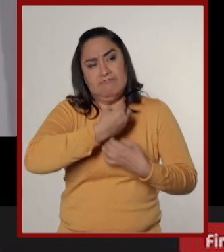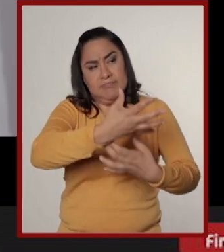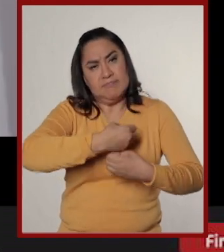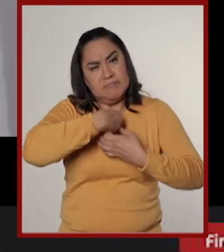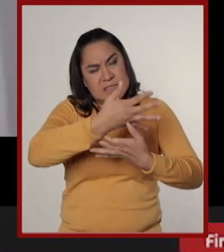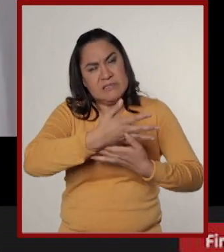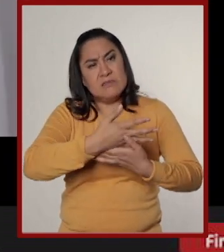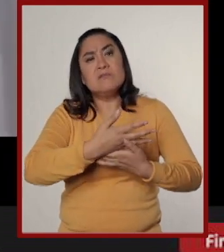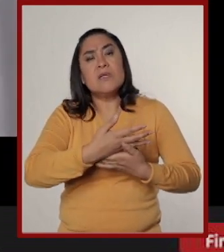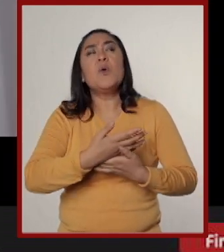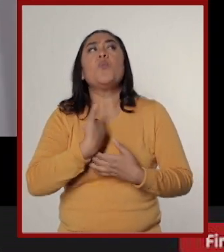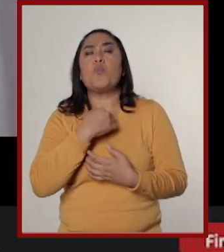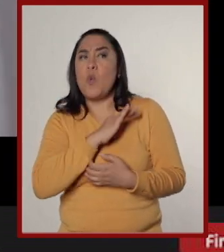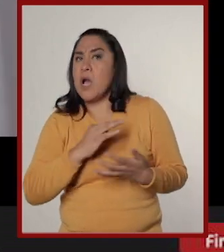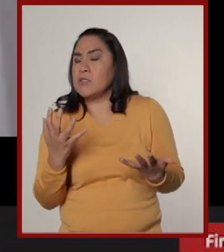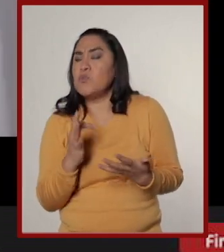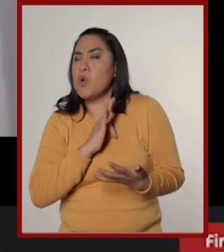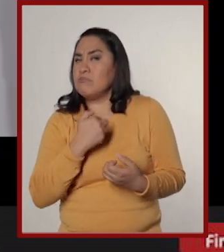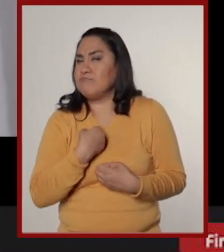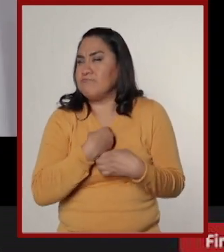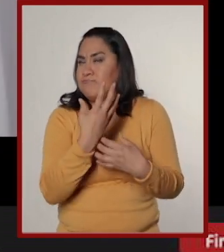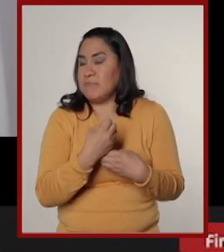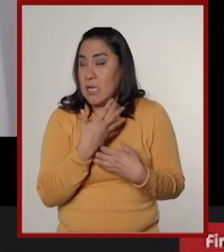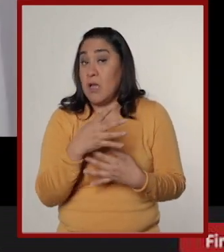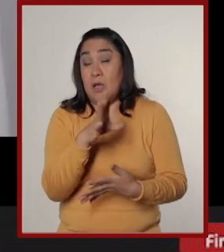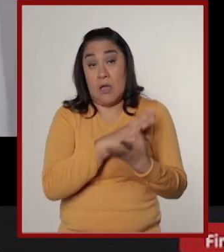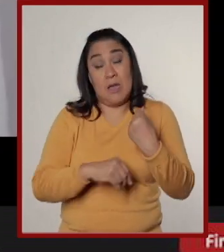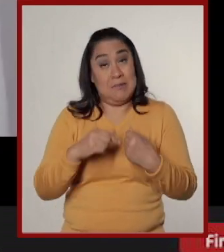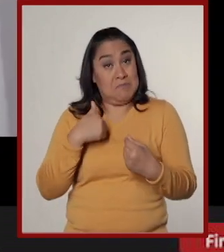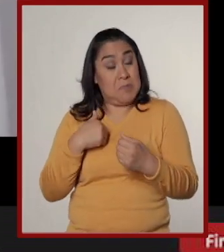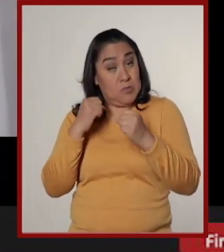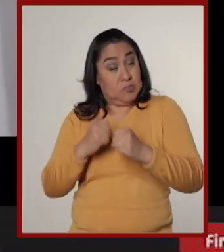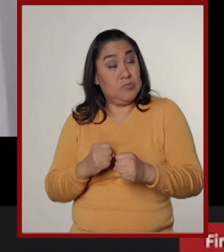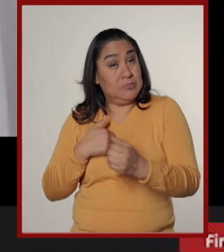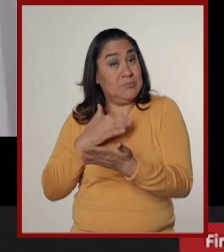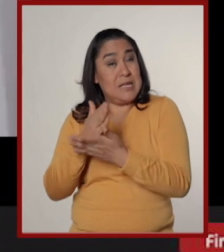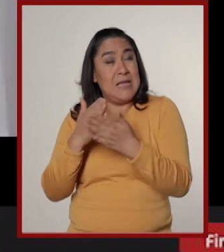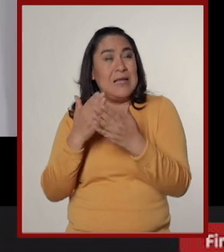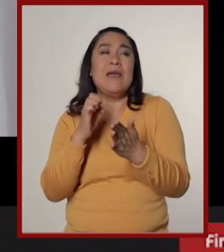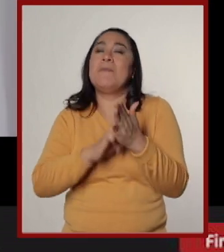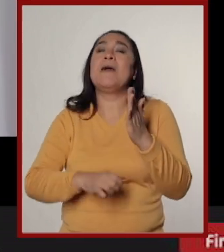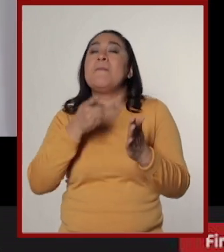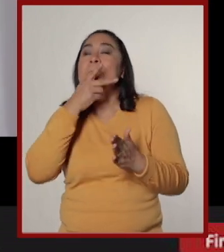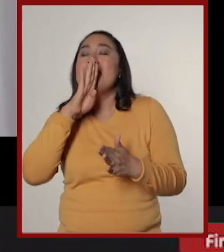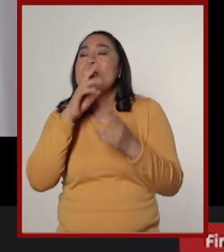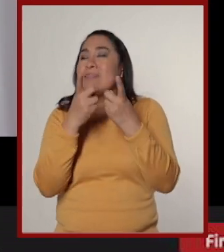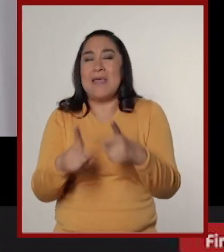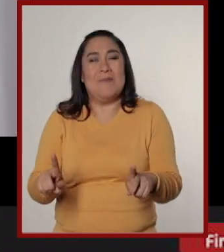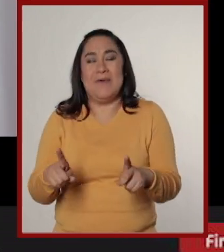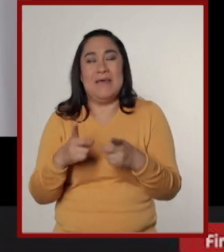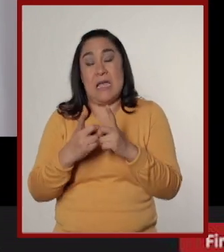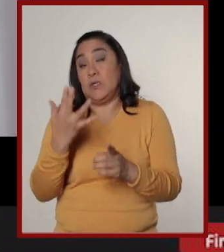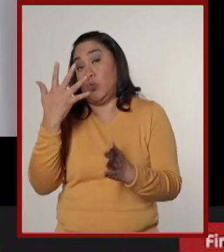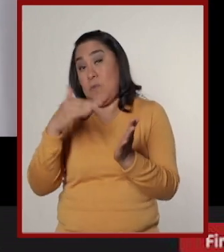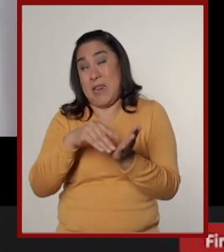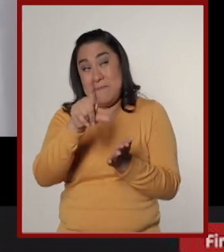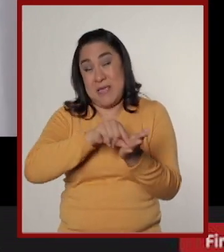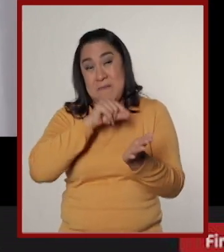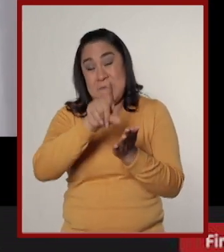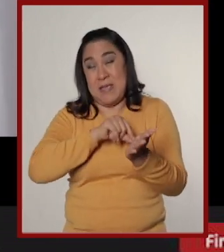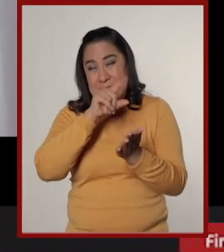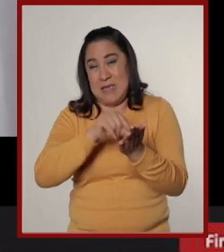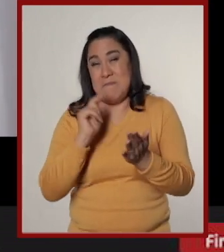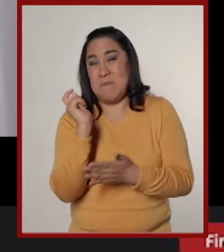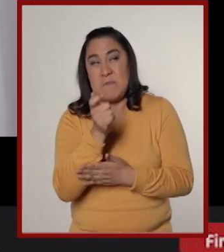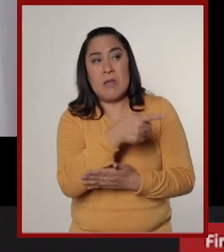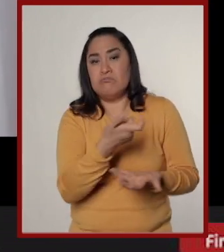ya, ni modo. Pero si tú vas a una negociación o a una mediación y dices, yo no tengo 50,000 pesos, pero tengo 20 y los voy a dar